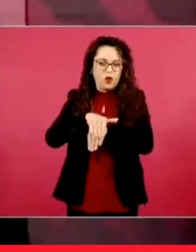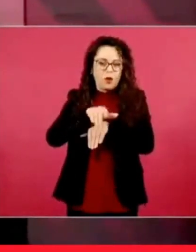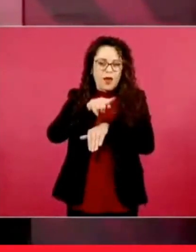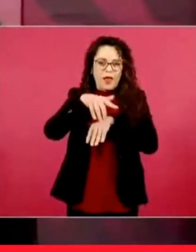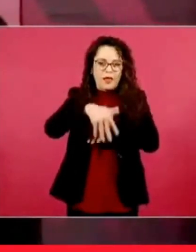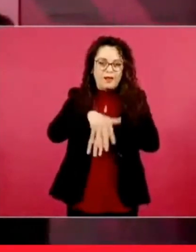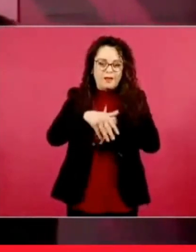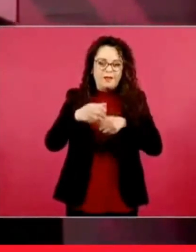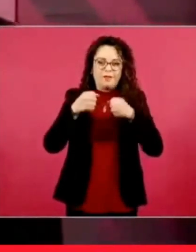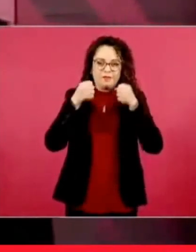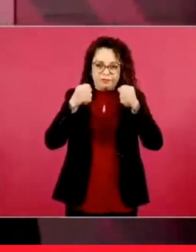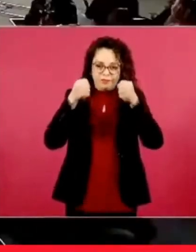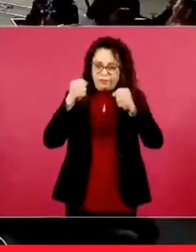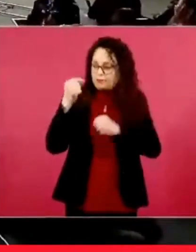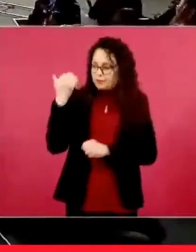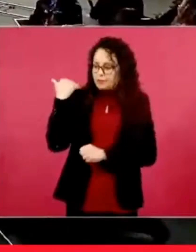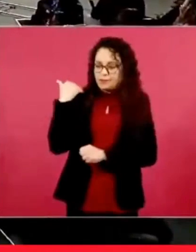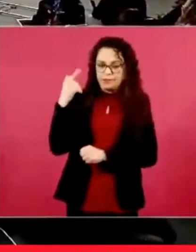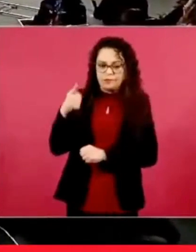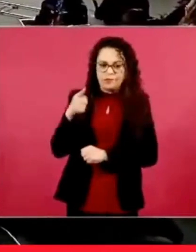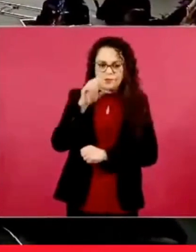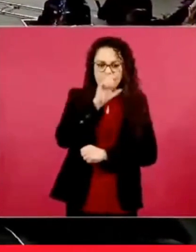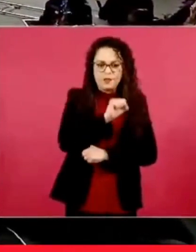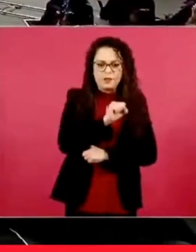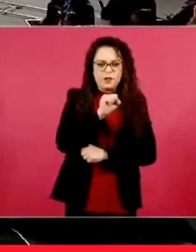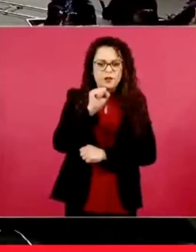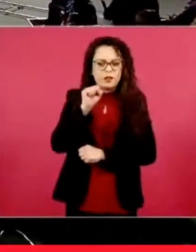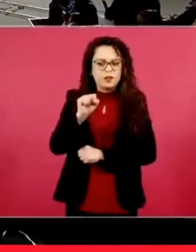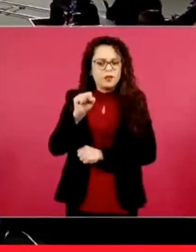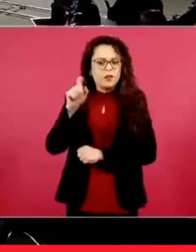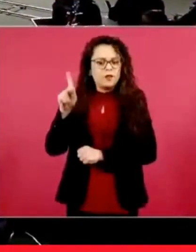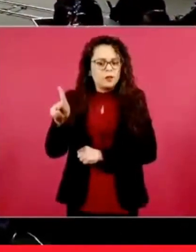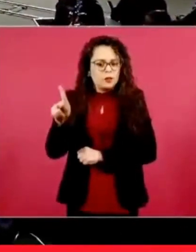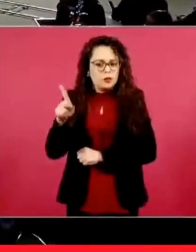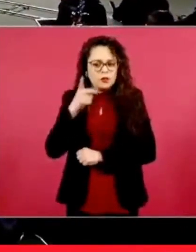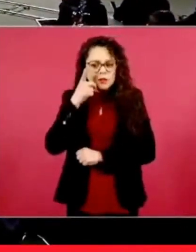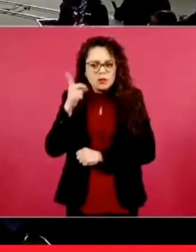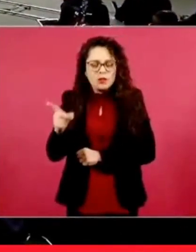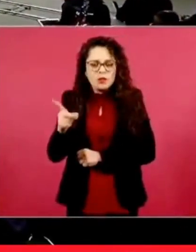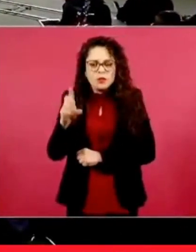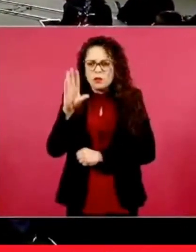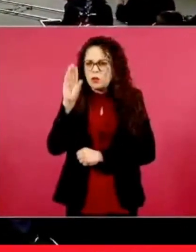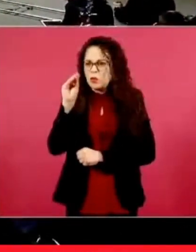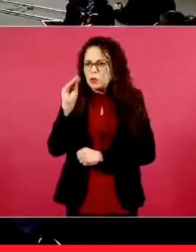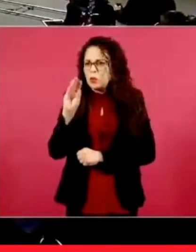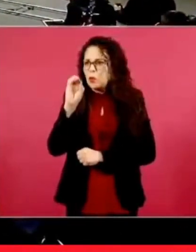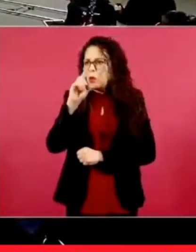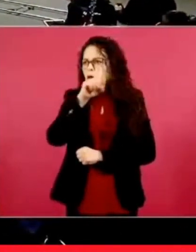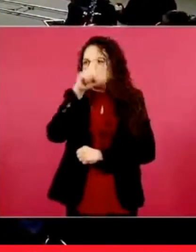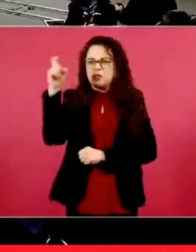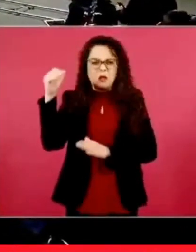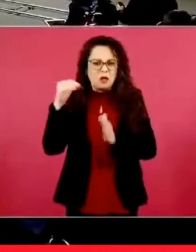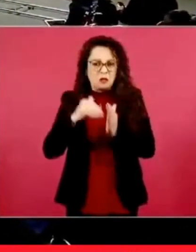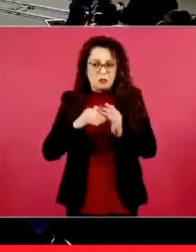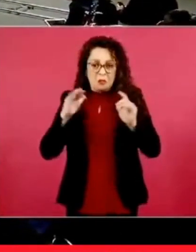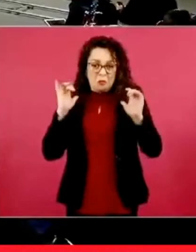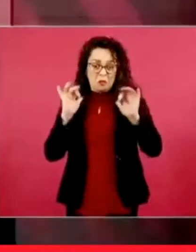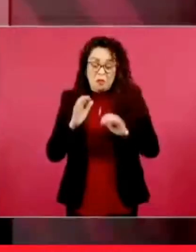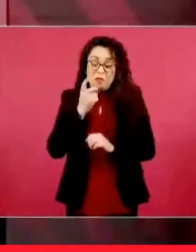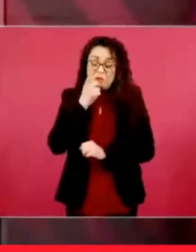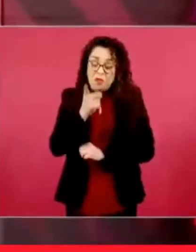Seguridad Pública, 80, 90 mil, ¿no? Bueno, 90, 100 mil. Cuando las